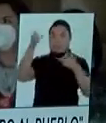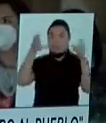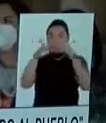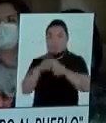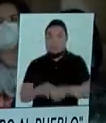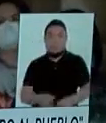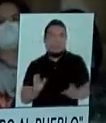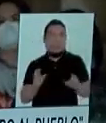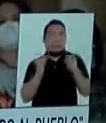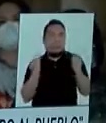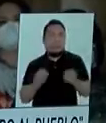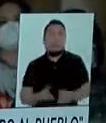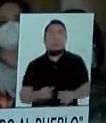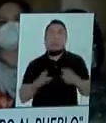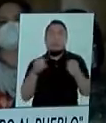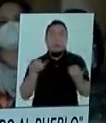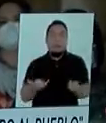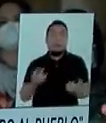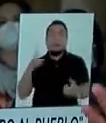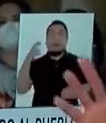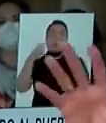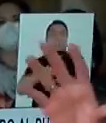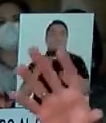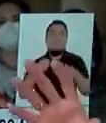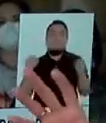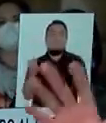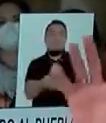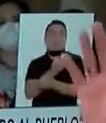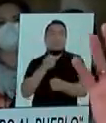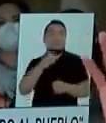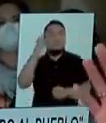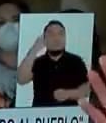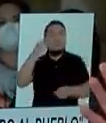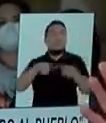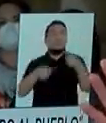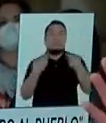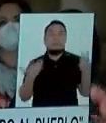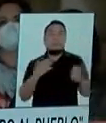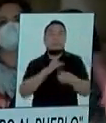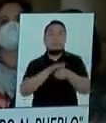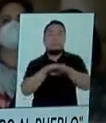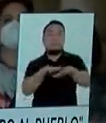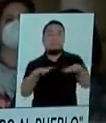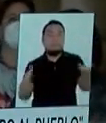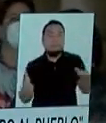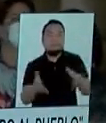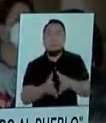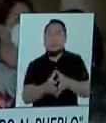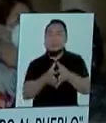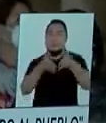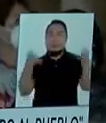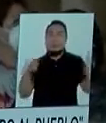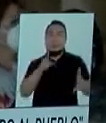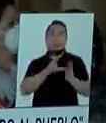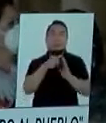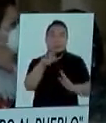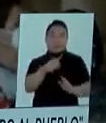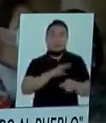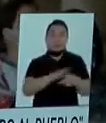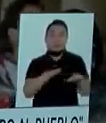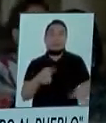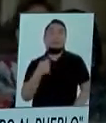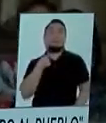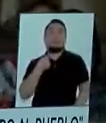tener apoyo del ejército, Marina de Aviación, y le ha dicho no, hasta acá llegamos. Inclusive hemos visto como una serie